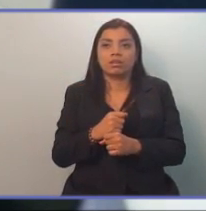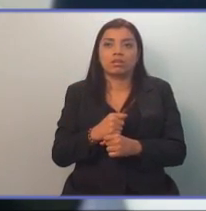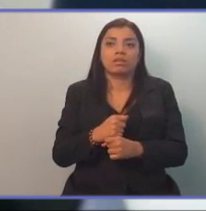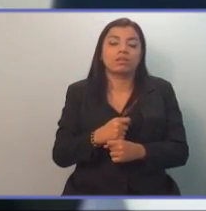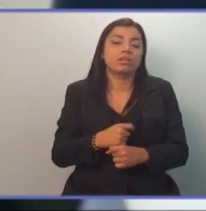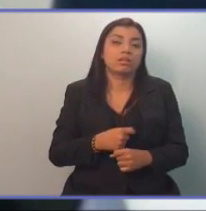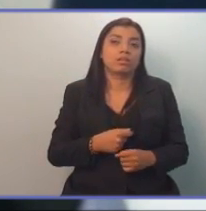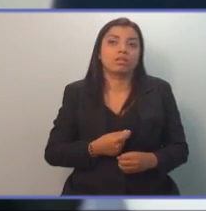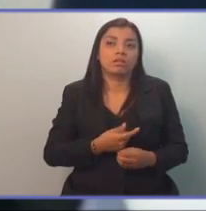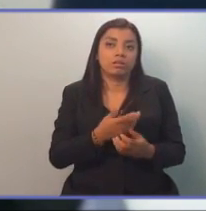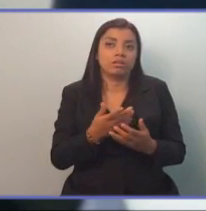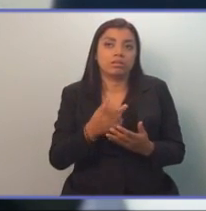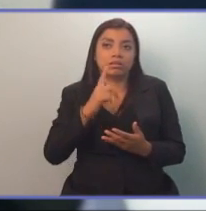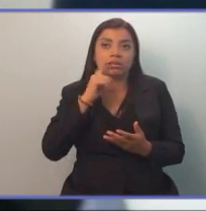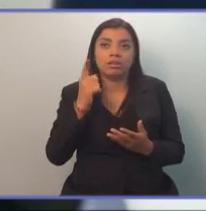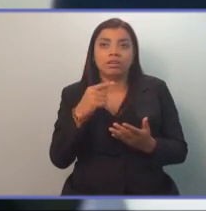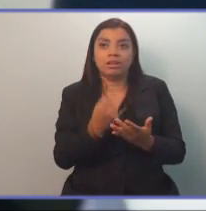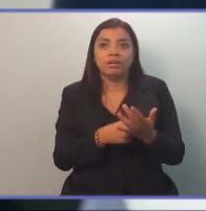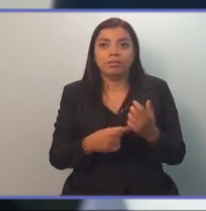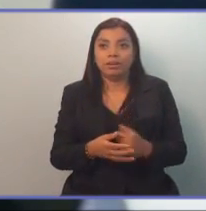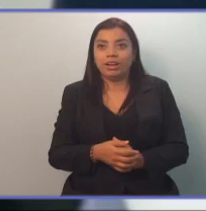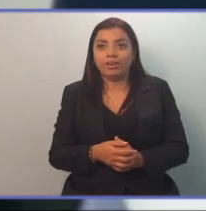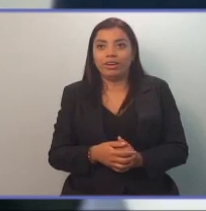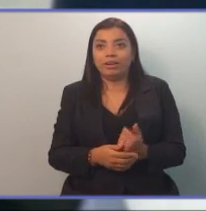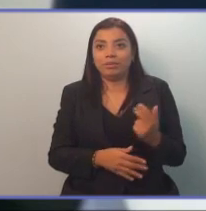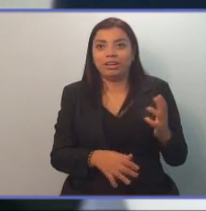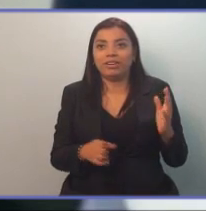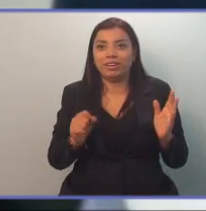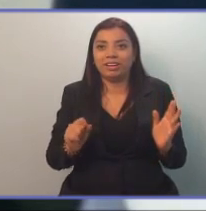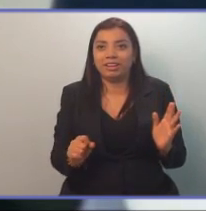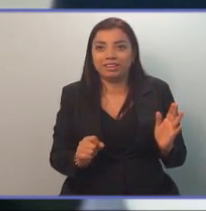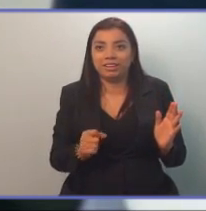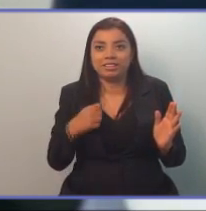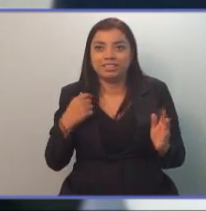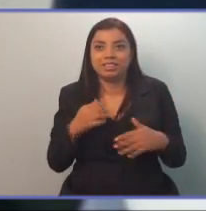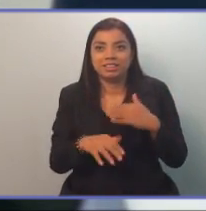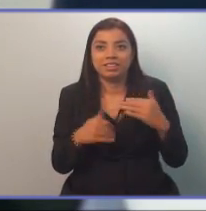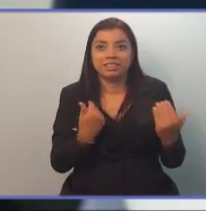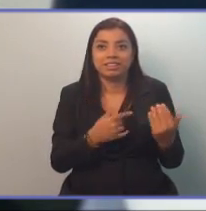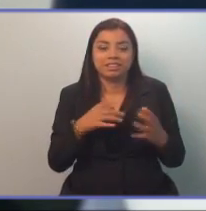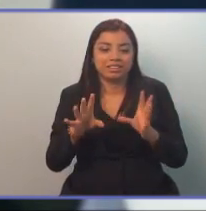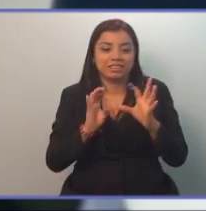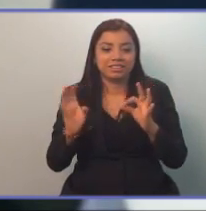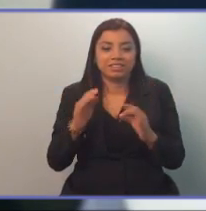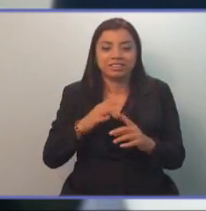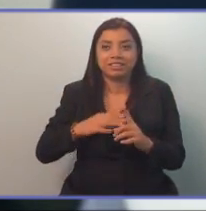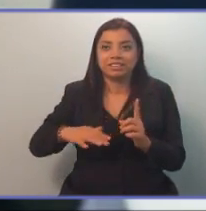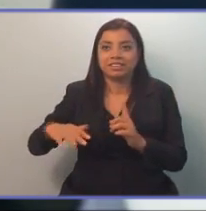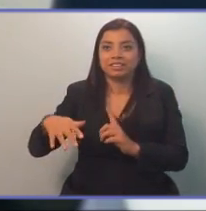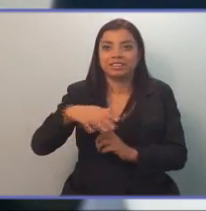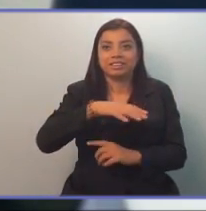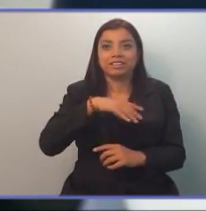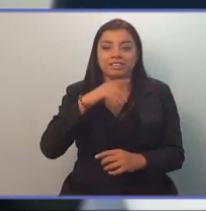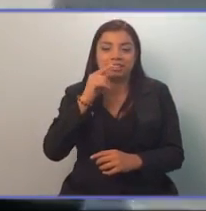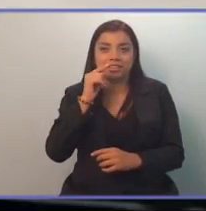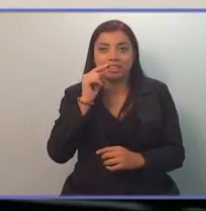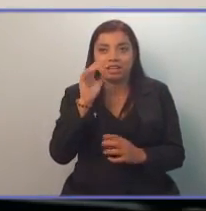ordena a la Asamblea Legislativa que legisle en determinado sentido y plazo.